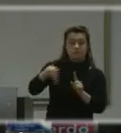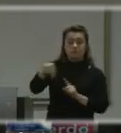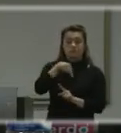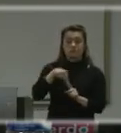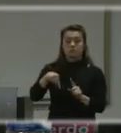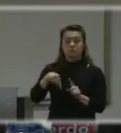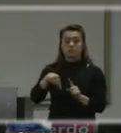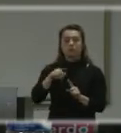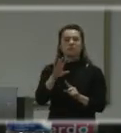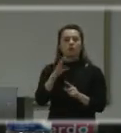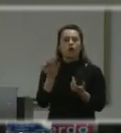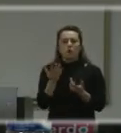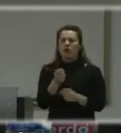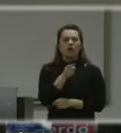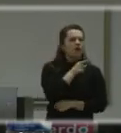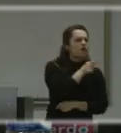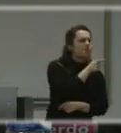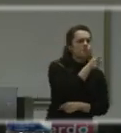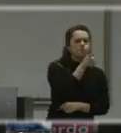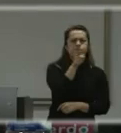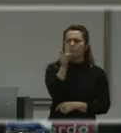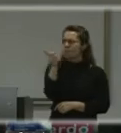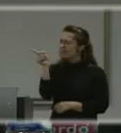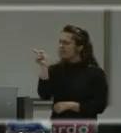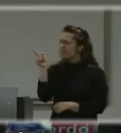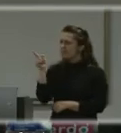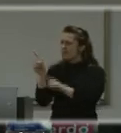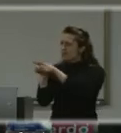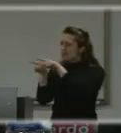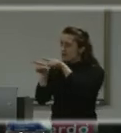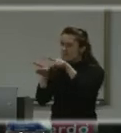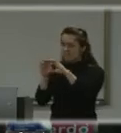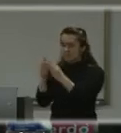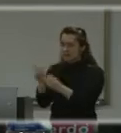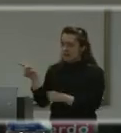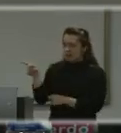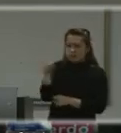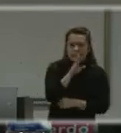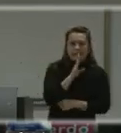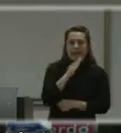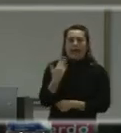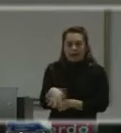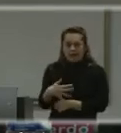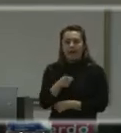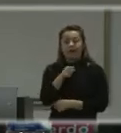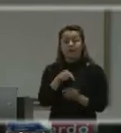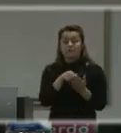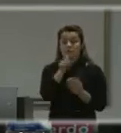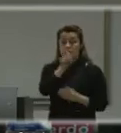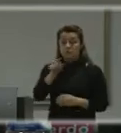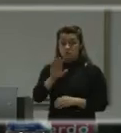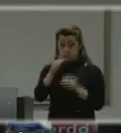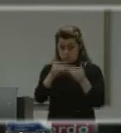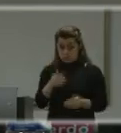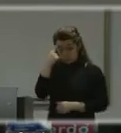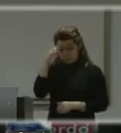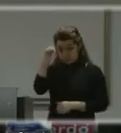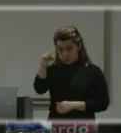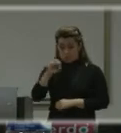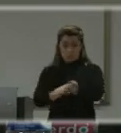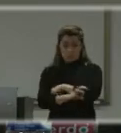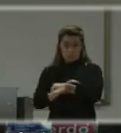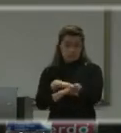es sobre la composición del entorno familiar de las personas con discapacidad. Entonces dice que en personas con discapacidad intelectual y